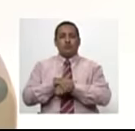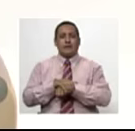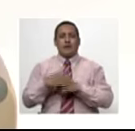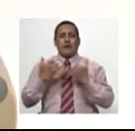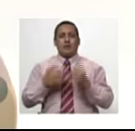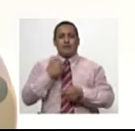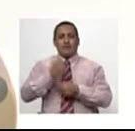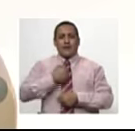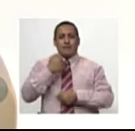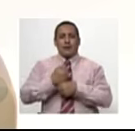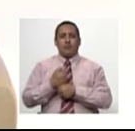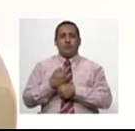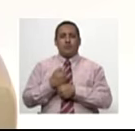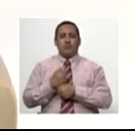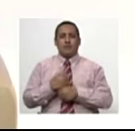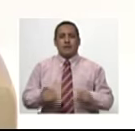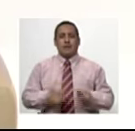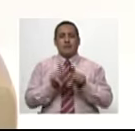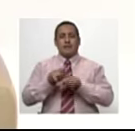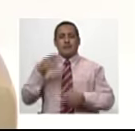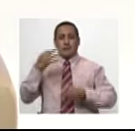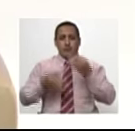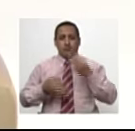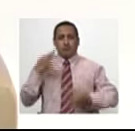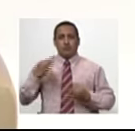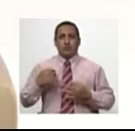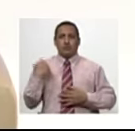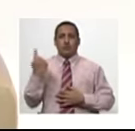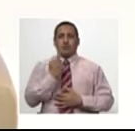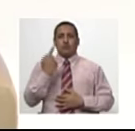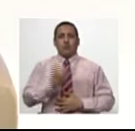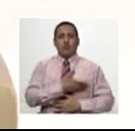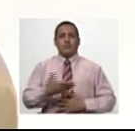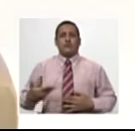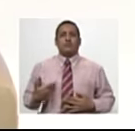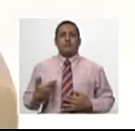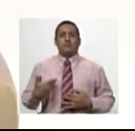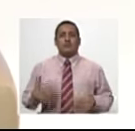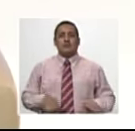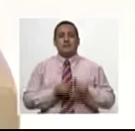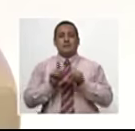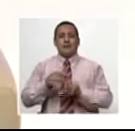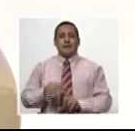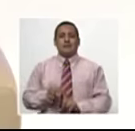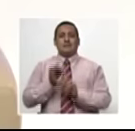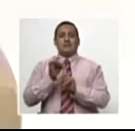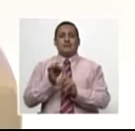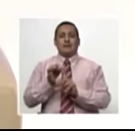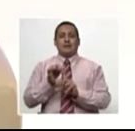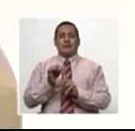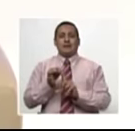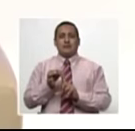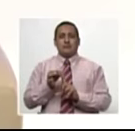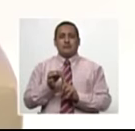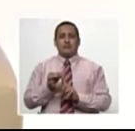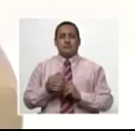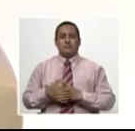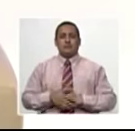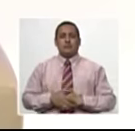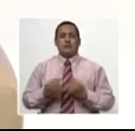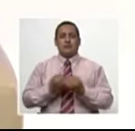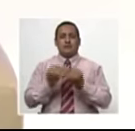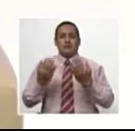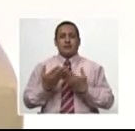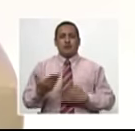la ejecución, ¿no?, del presupuesto en el Estado en general. Claro. Y particularmente en